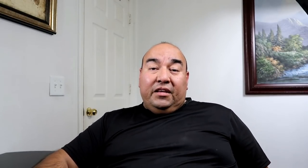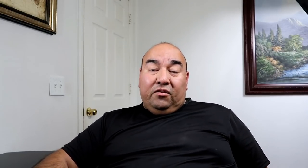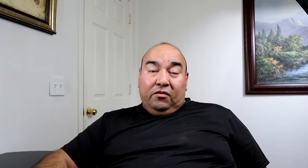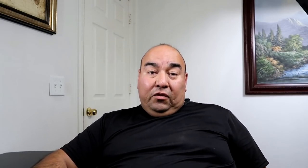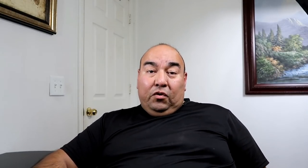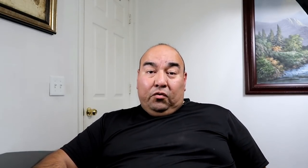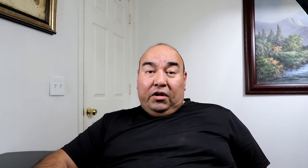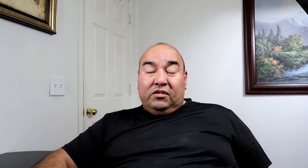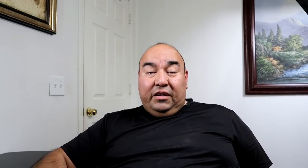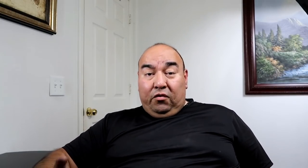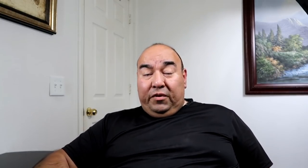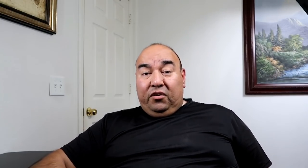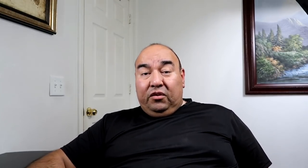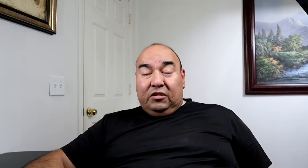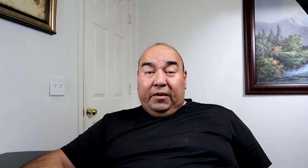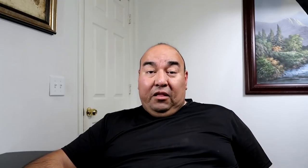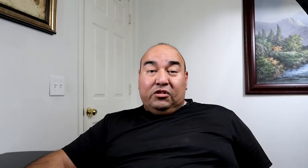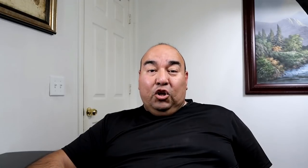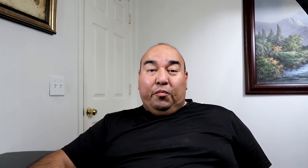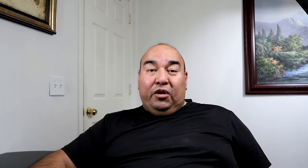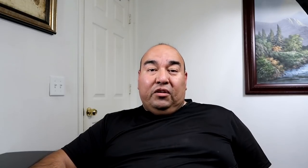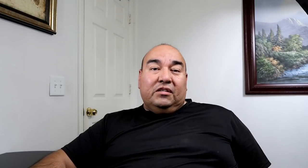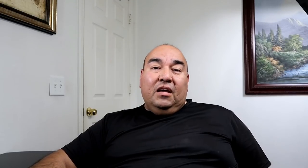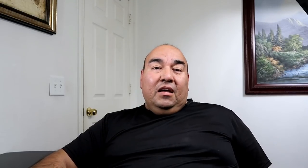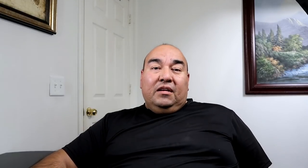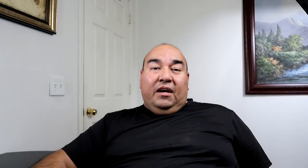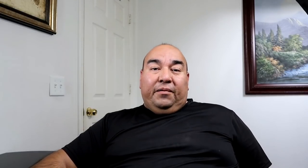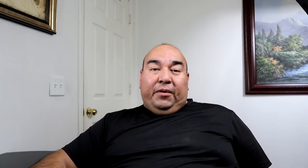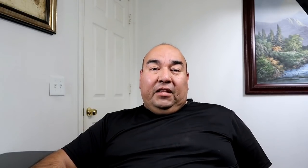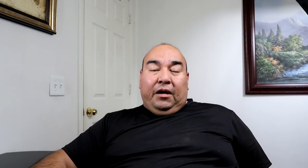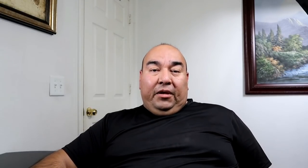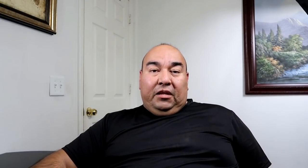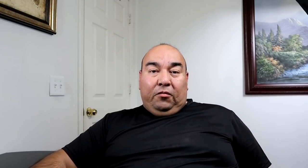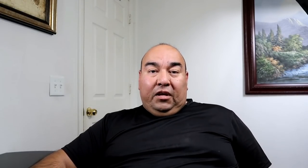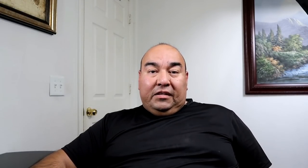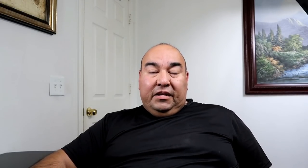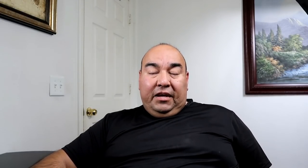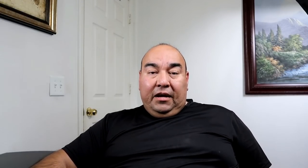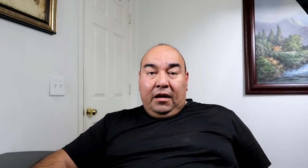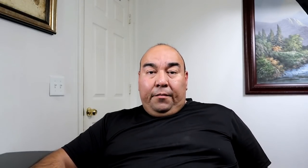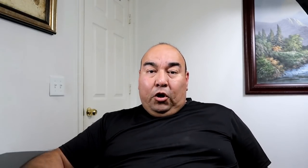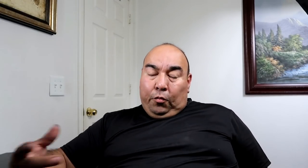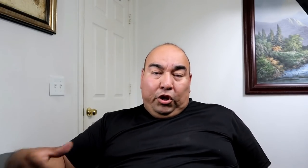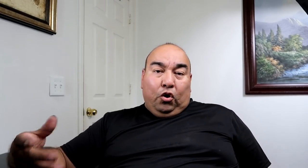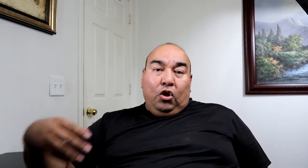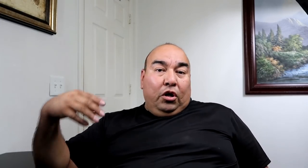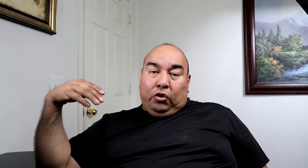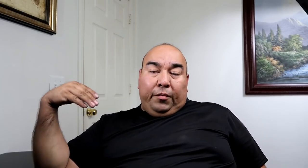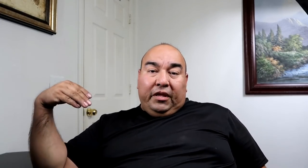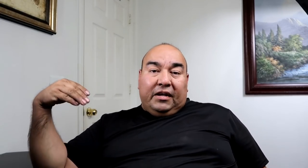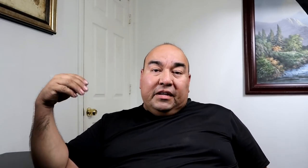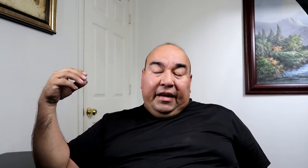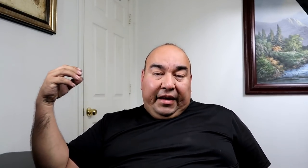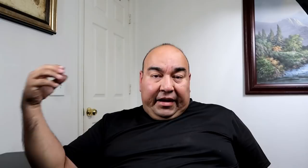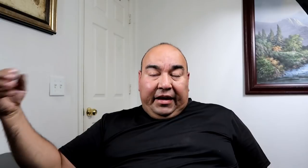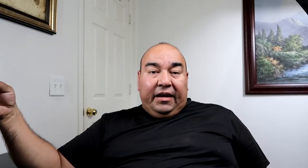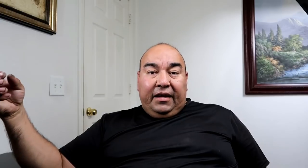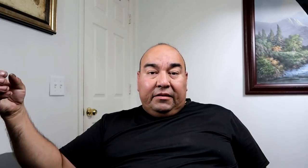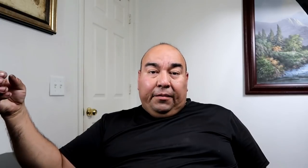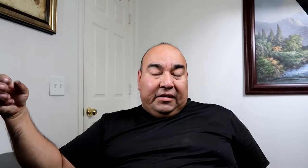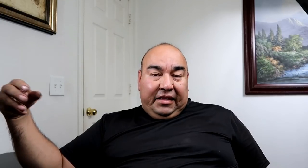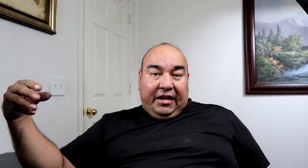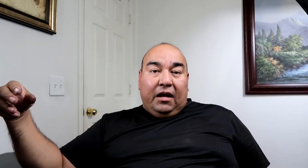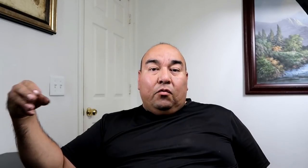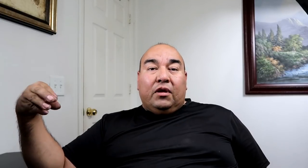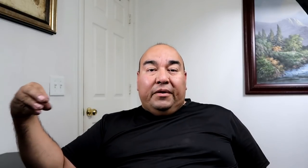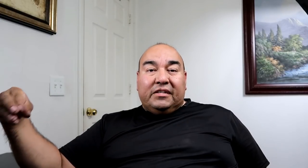mil al año, en 4 años sería 1 millón. Entonces, para los 5 millones ya prácticamente no alcanzaría. Pero como digo, de todas maneras,